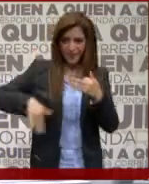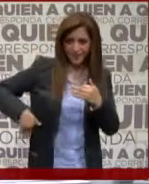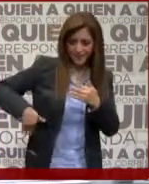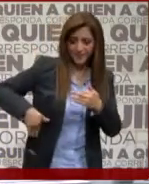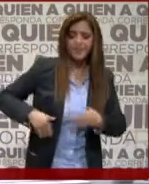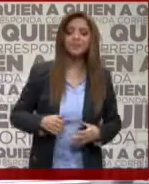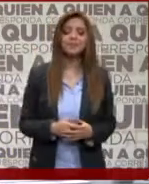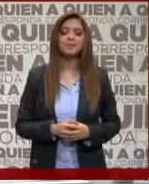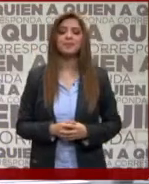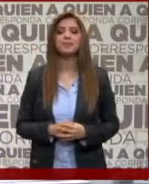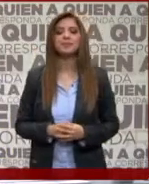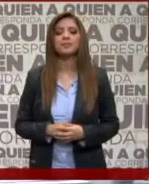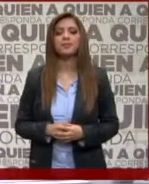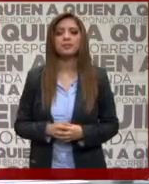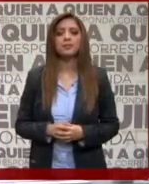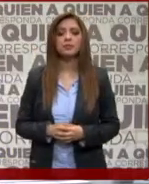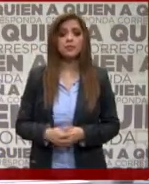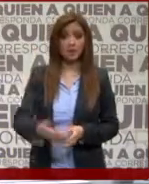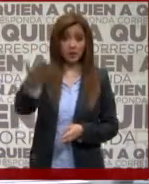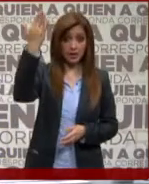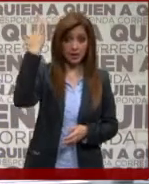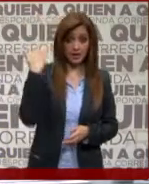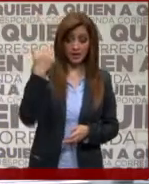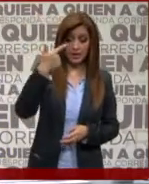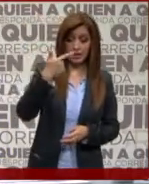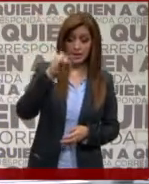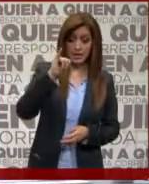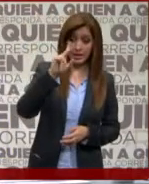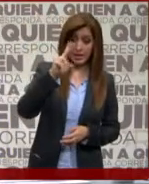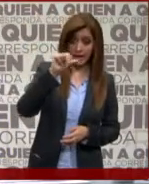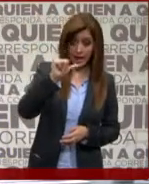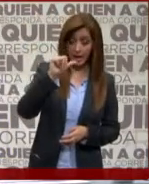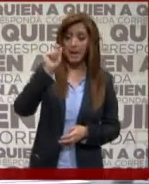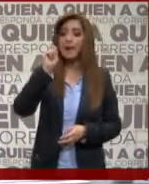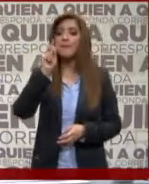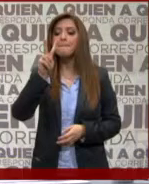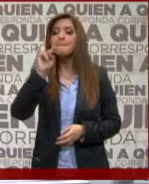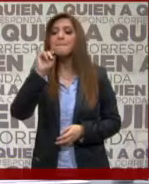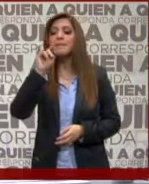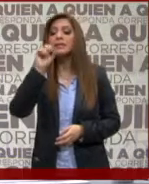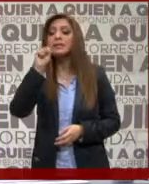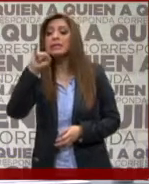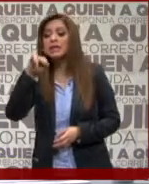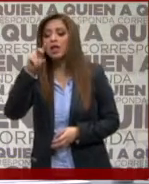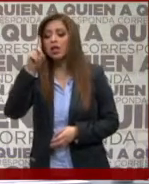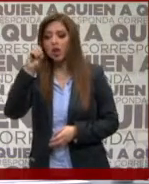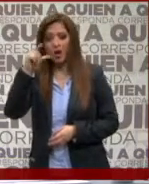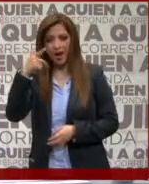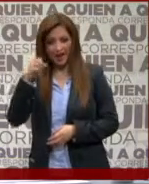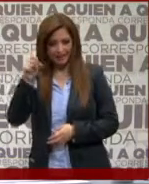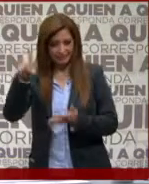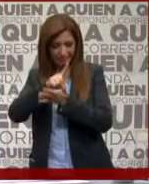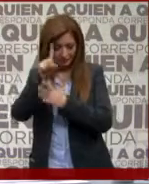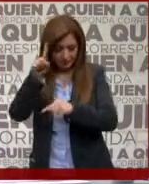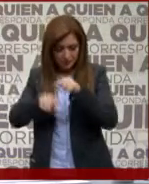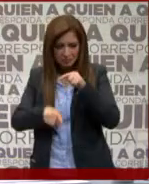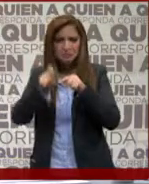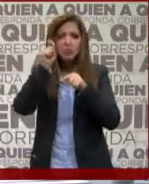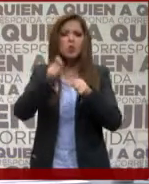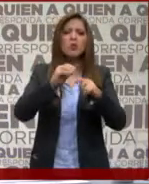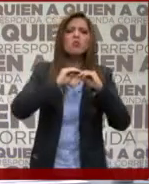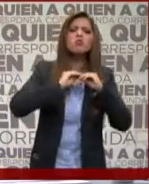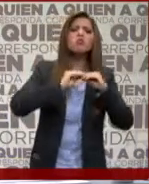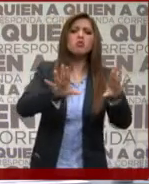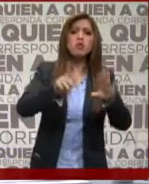campañas desde el inicio de la gira vives de la campaña vive sin drogas antes de la gira fueron hechas a base